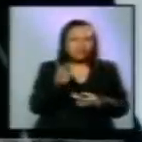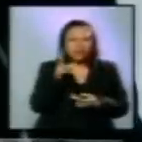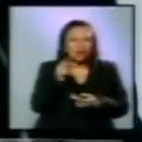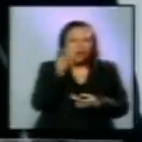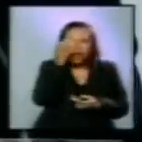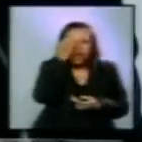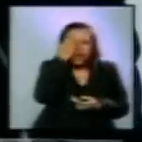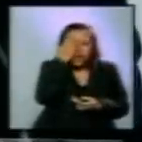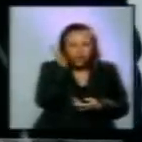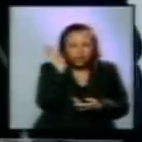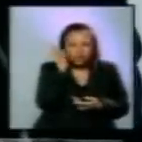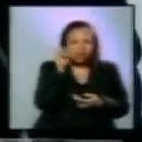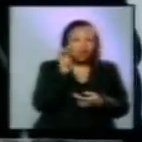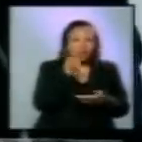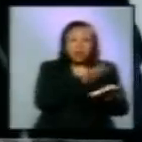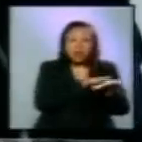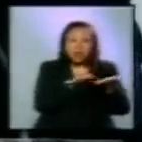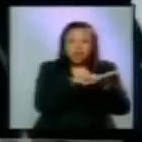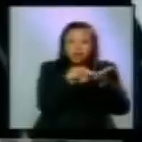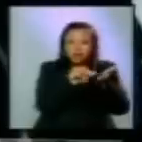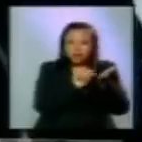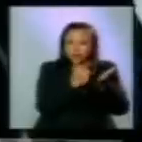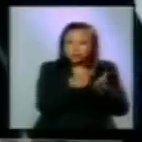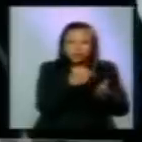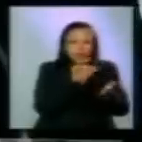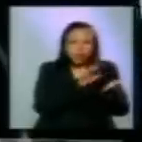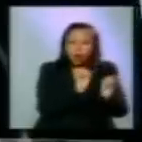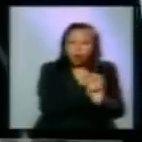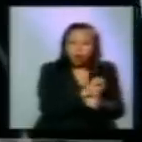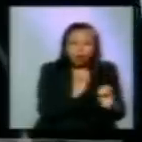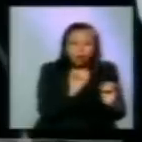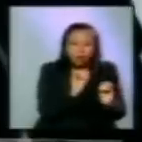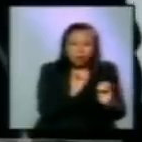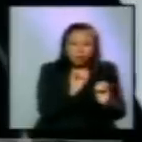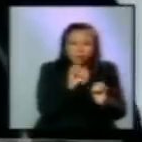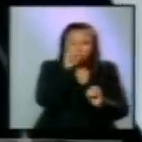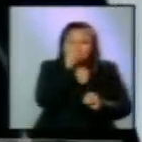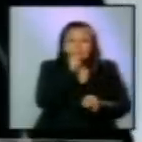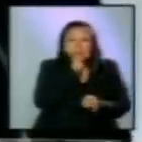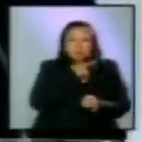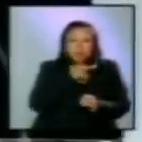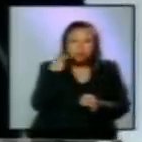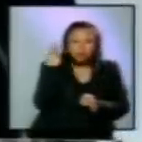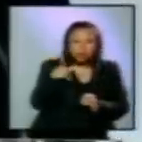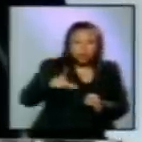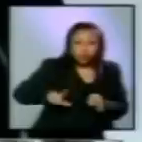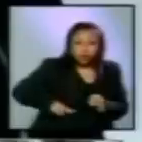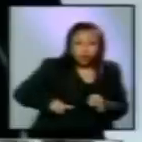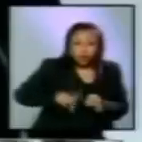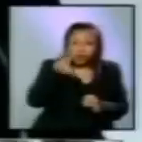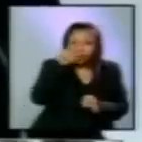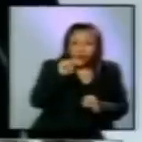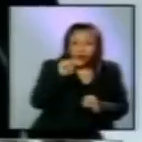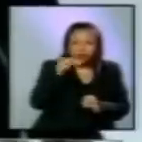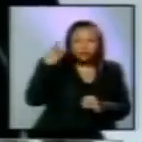conoce, no ha leído el artículo 27. Pemex no es del gobierno, es de la nación, es del